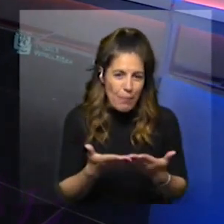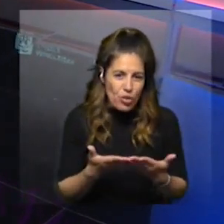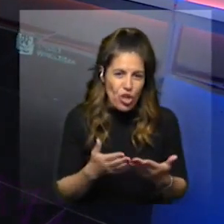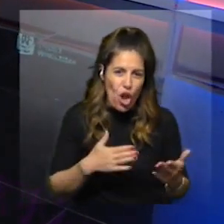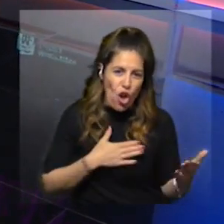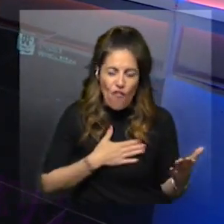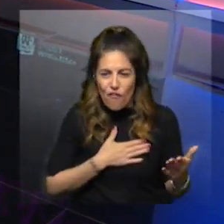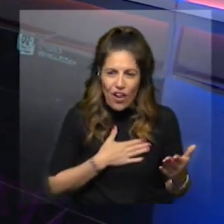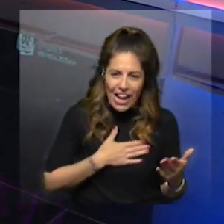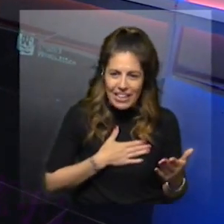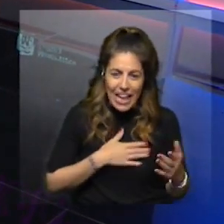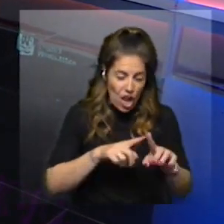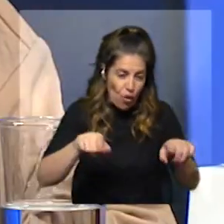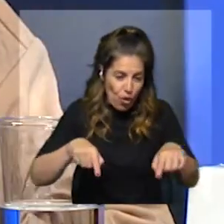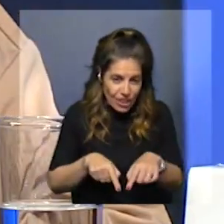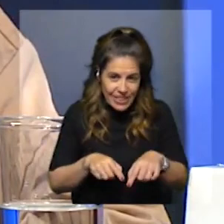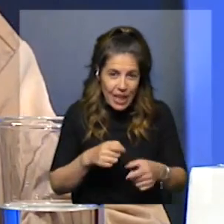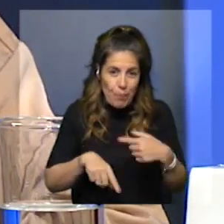les mandamos un beso a todos, pero está...